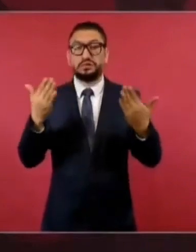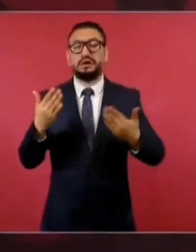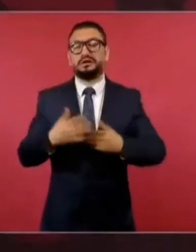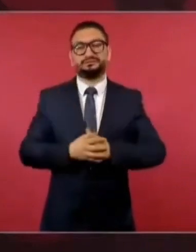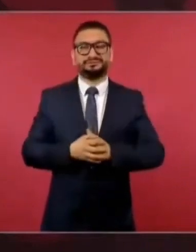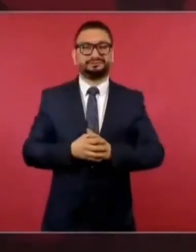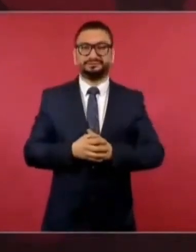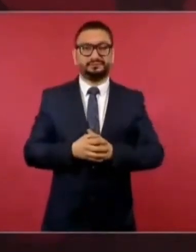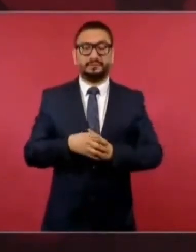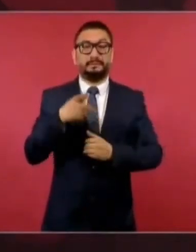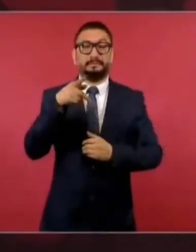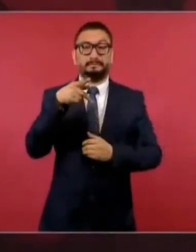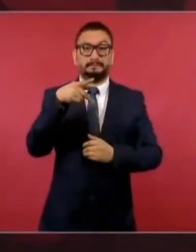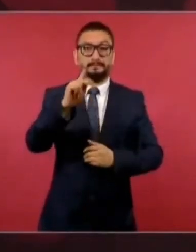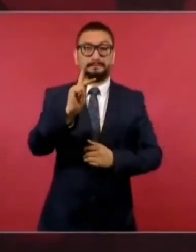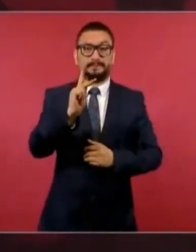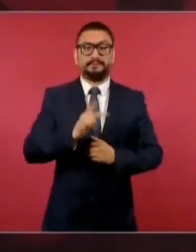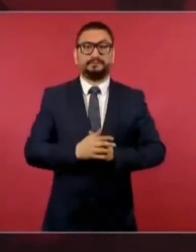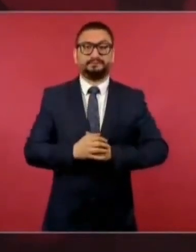pero